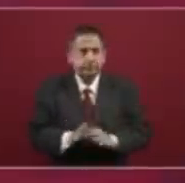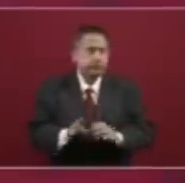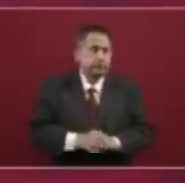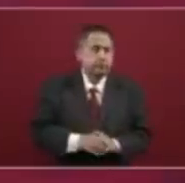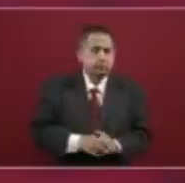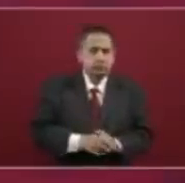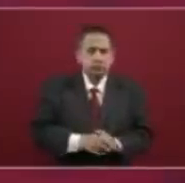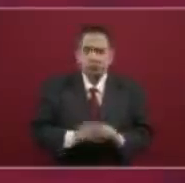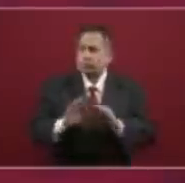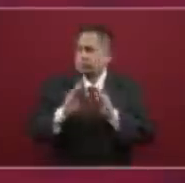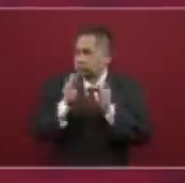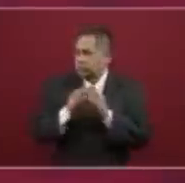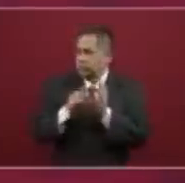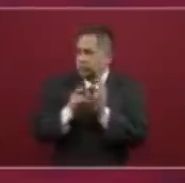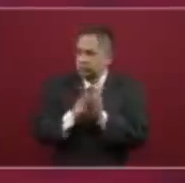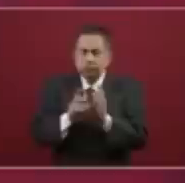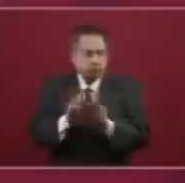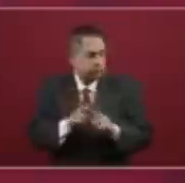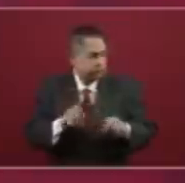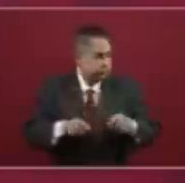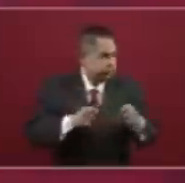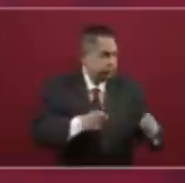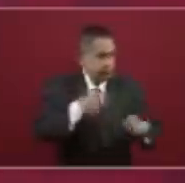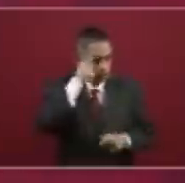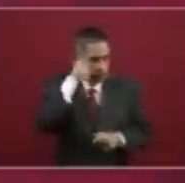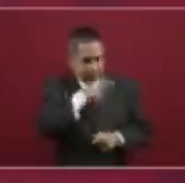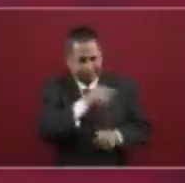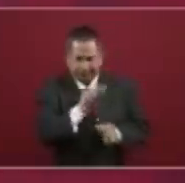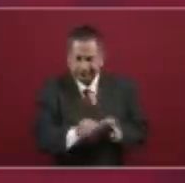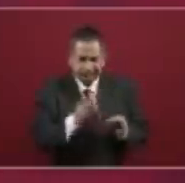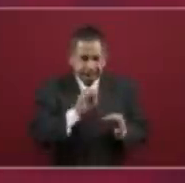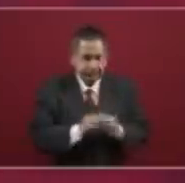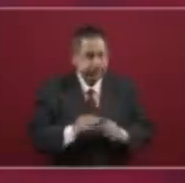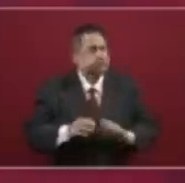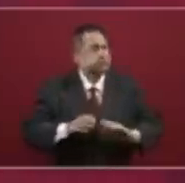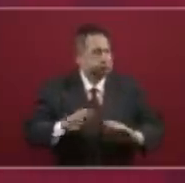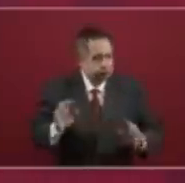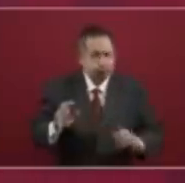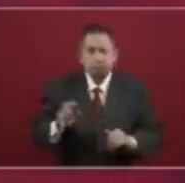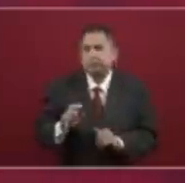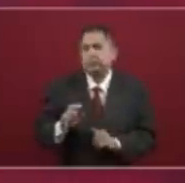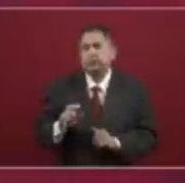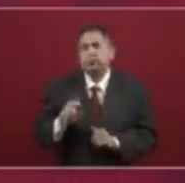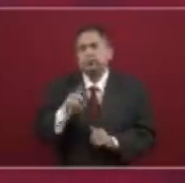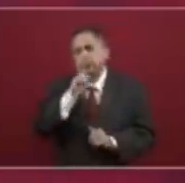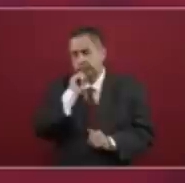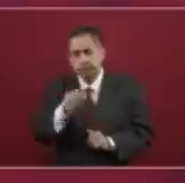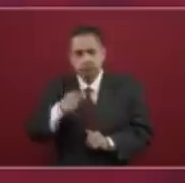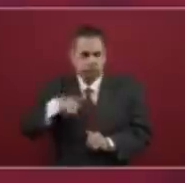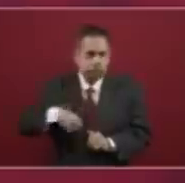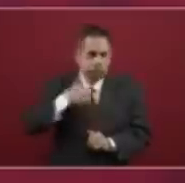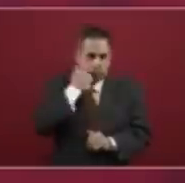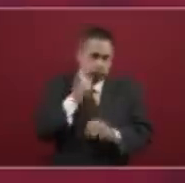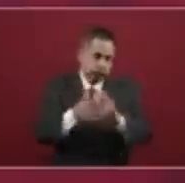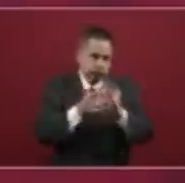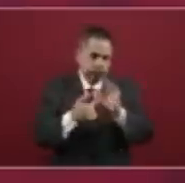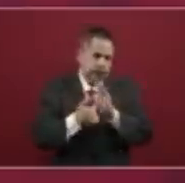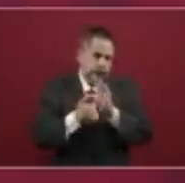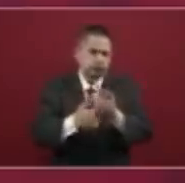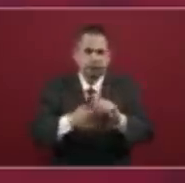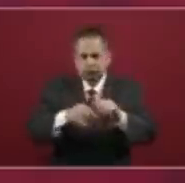el método para ser precisos. De todas maneras, quisimos darlo a